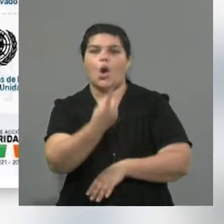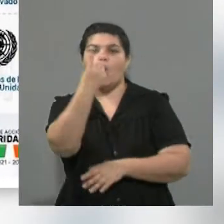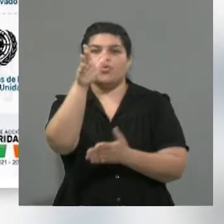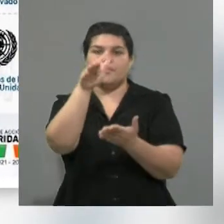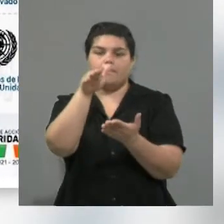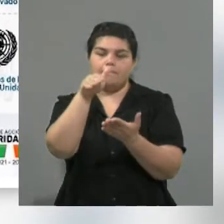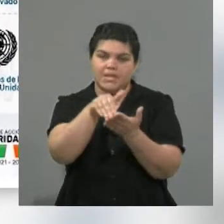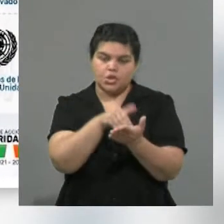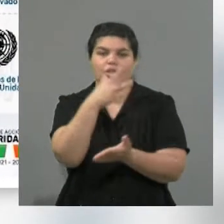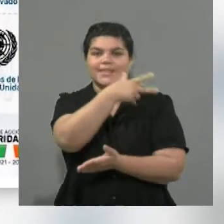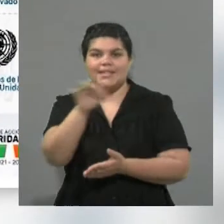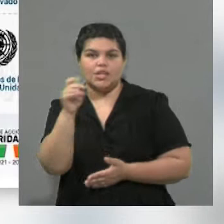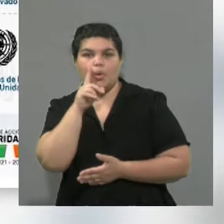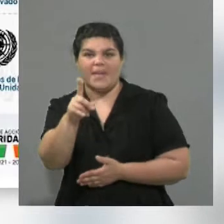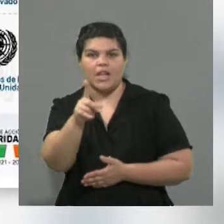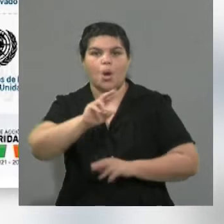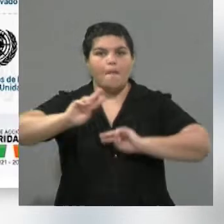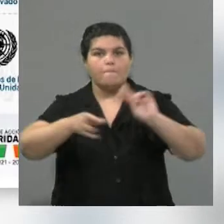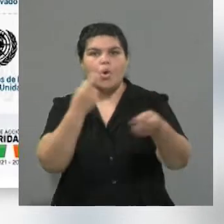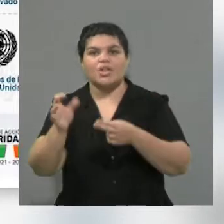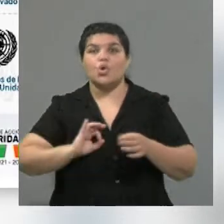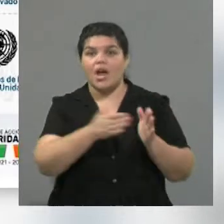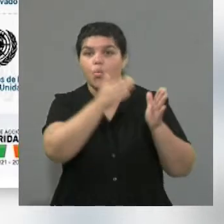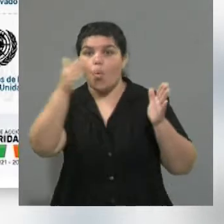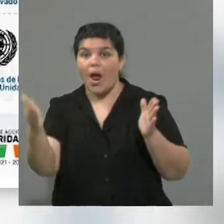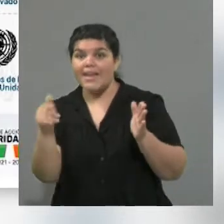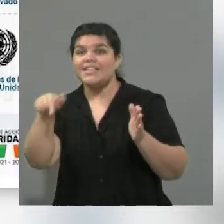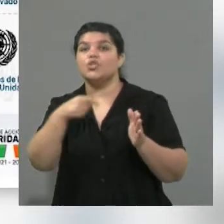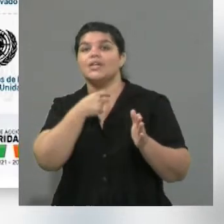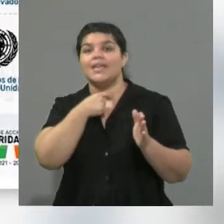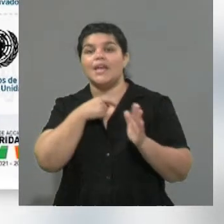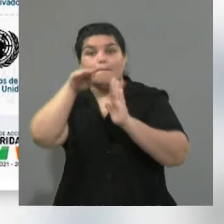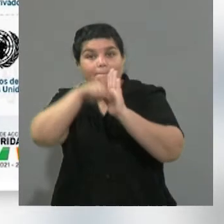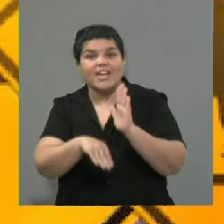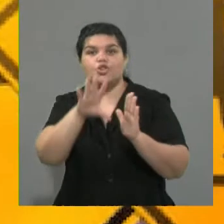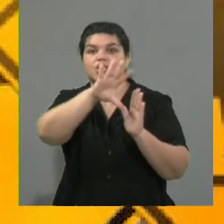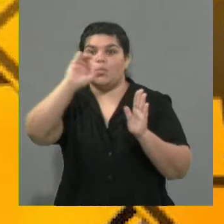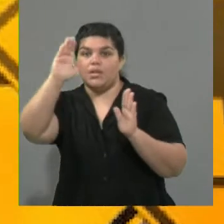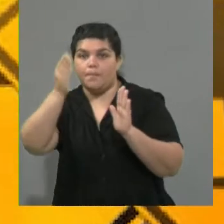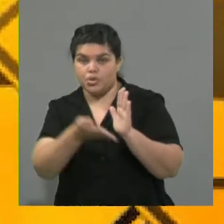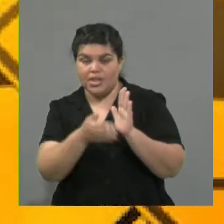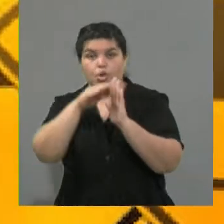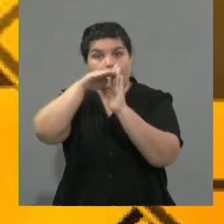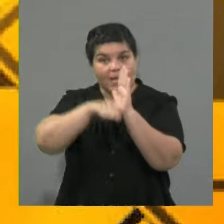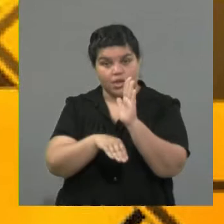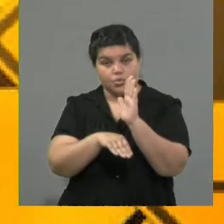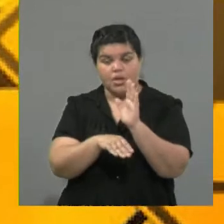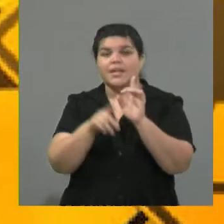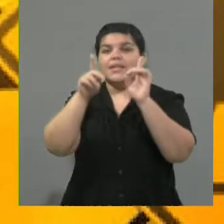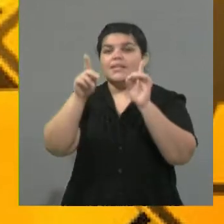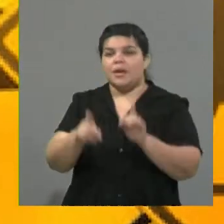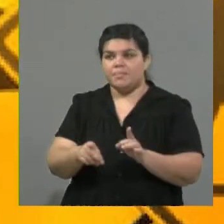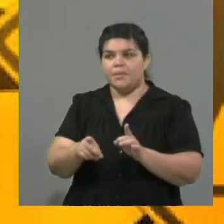1.300.000 muertos por año. Bajar por lo menos la mitad de la